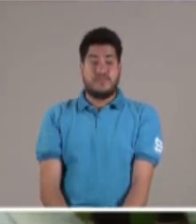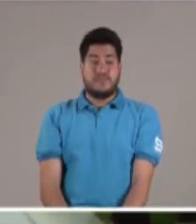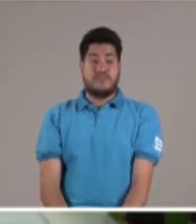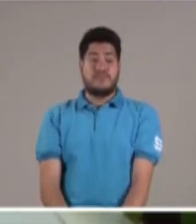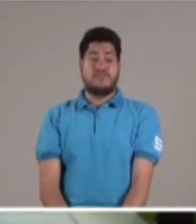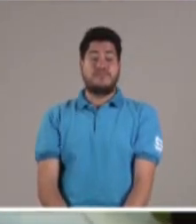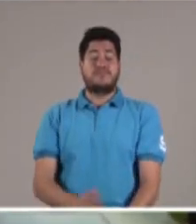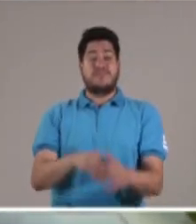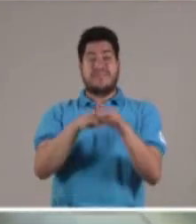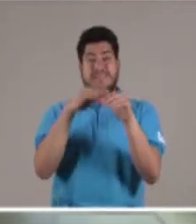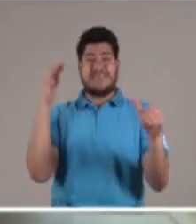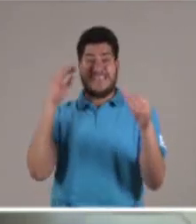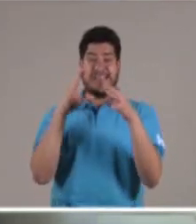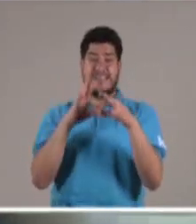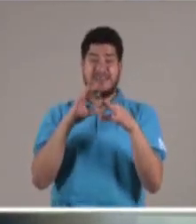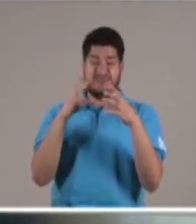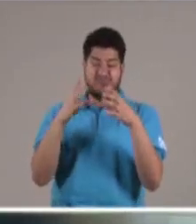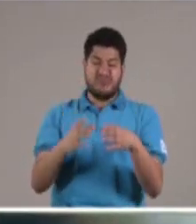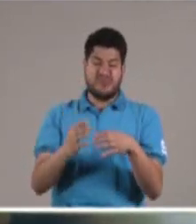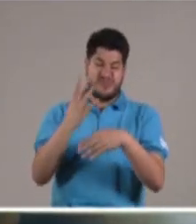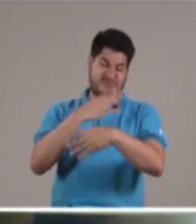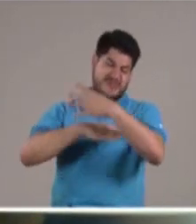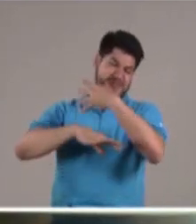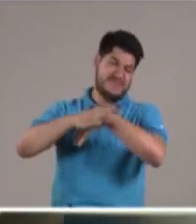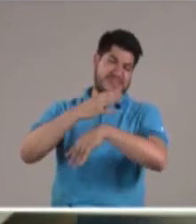y sacarlos de las mezclas